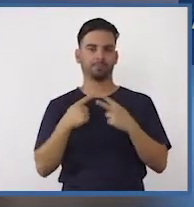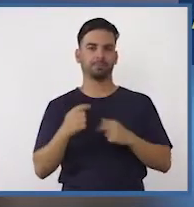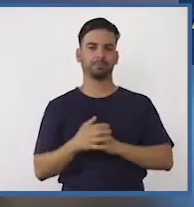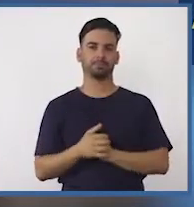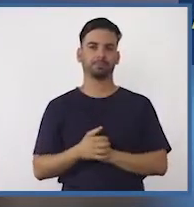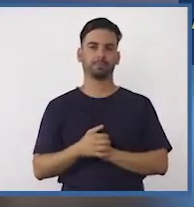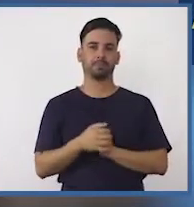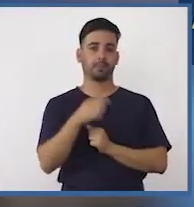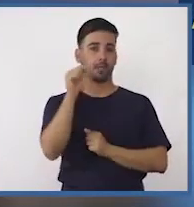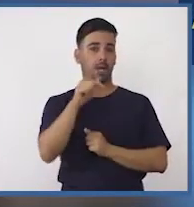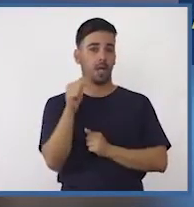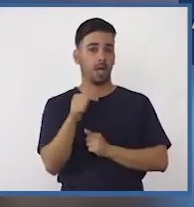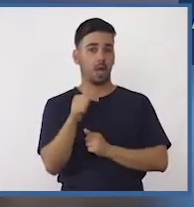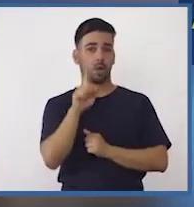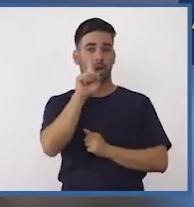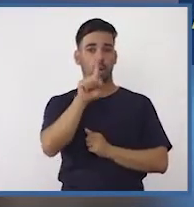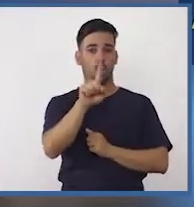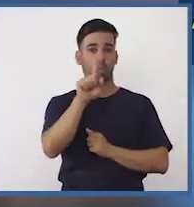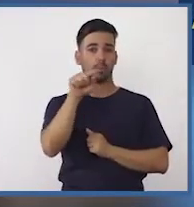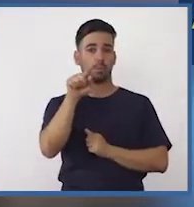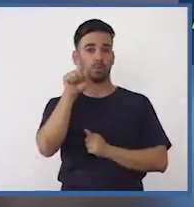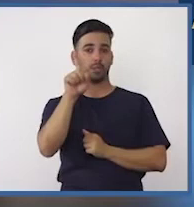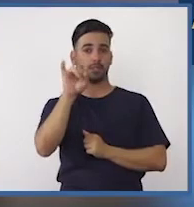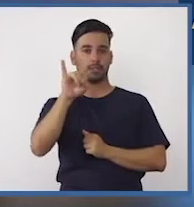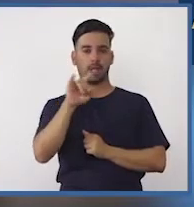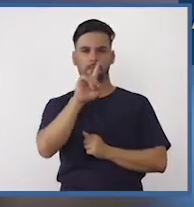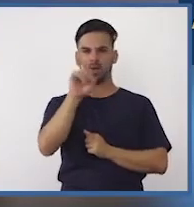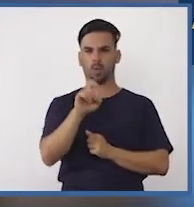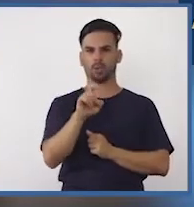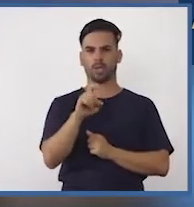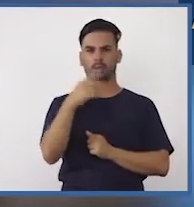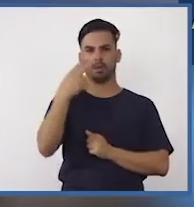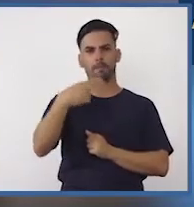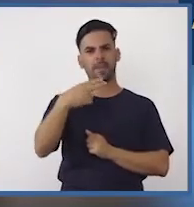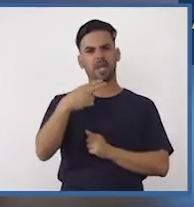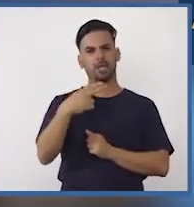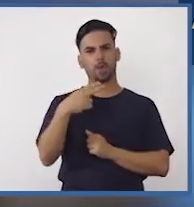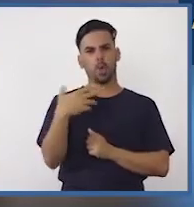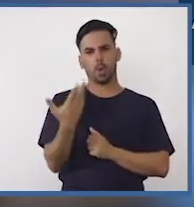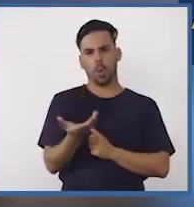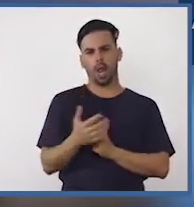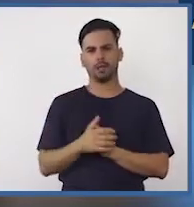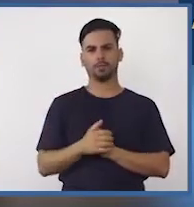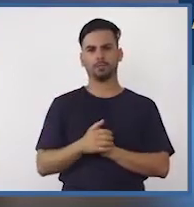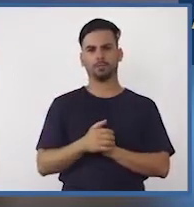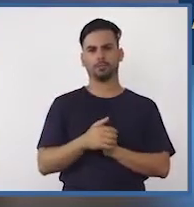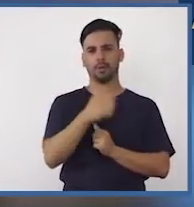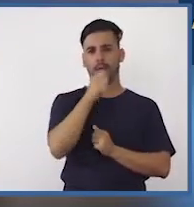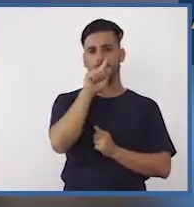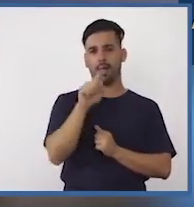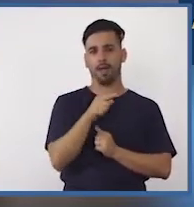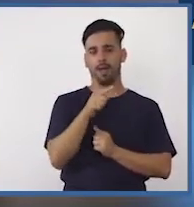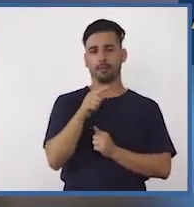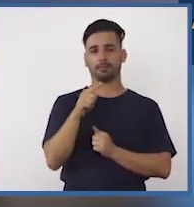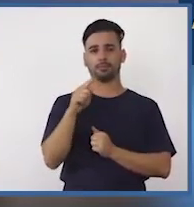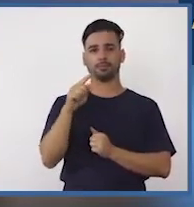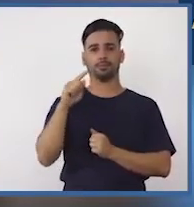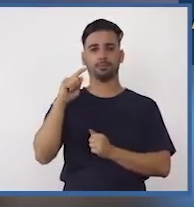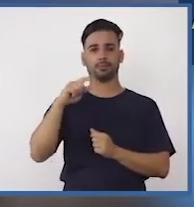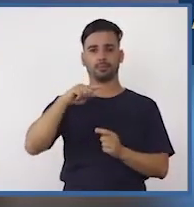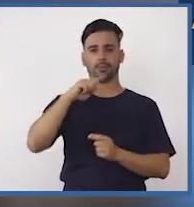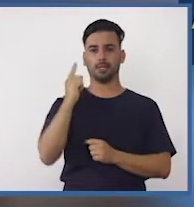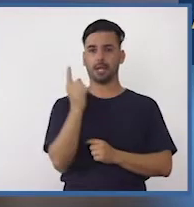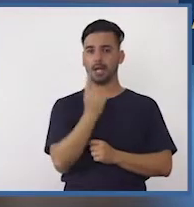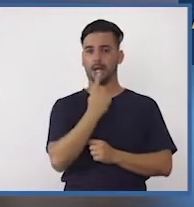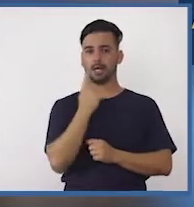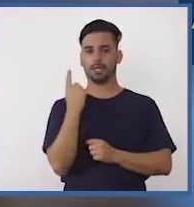hacer referencia al 1.16. ¿Cuál es el periodo de, inciso A, rotación de la Tierra alrededor de su eje, traslación de